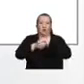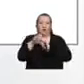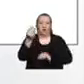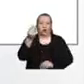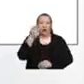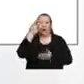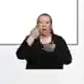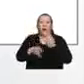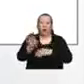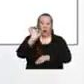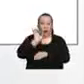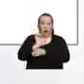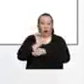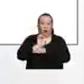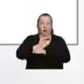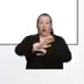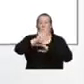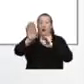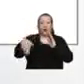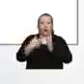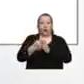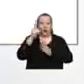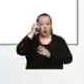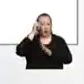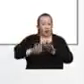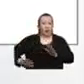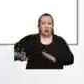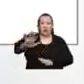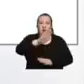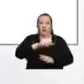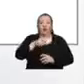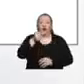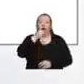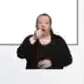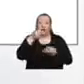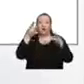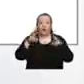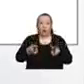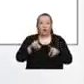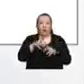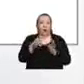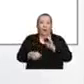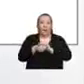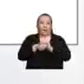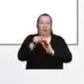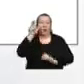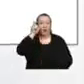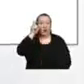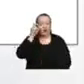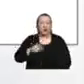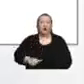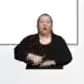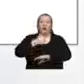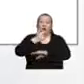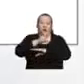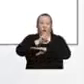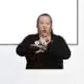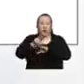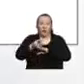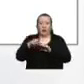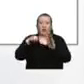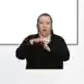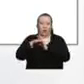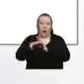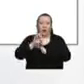ecuador el estado además de la prensa a tratar de encubrir a las superintendente de bancos director de ese rey y contraloría no